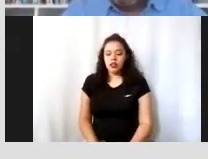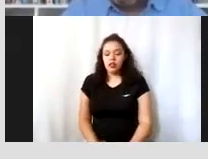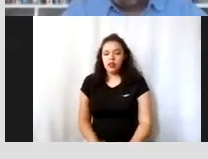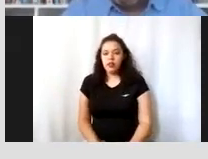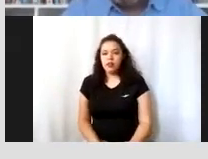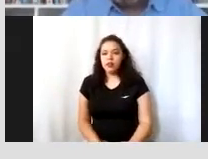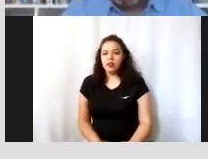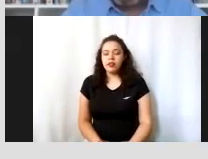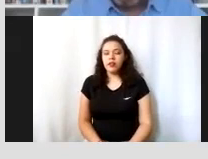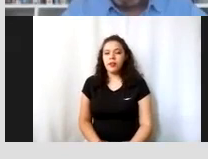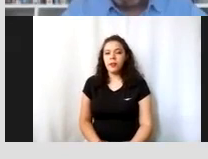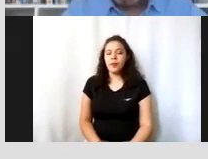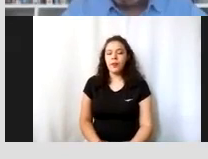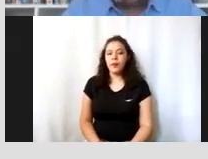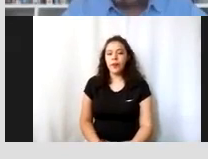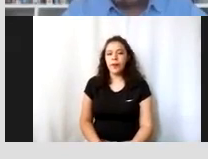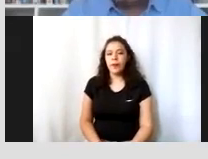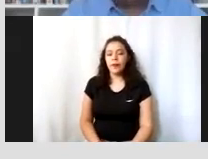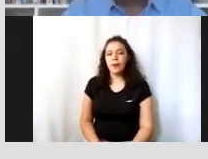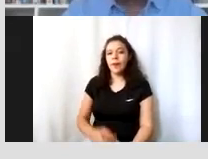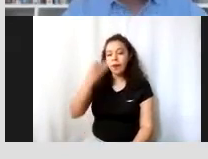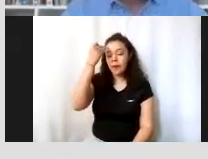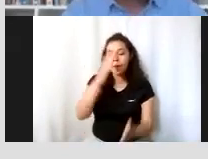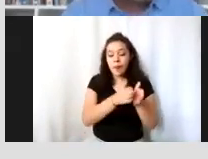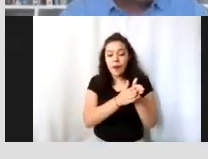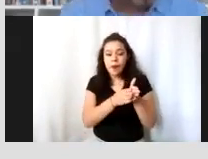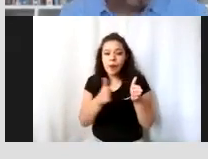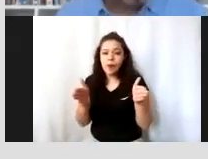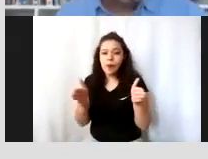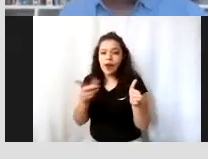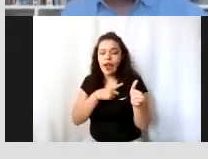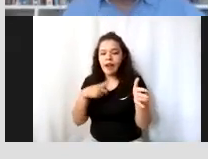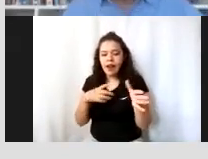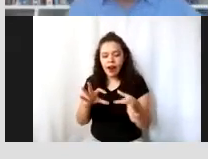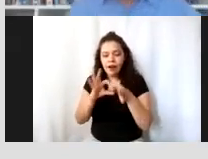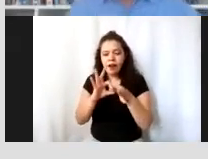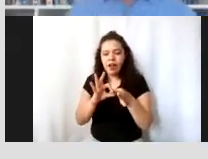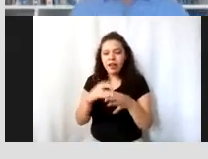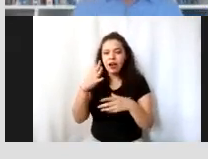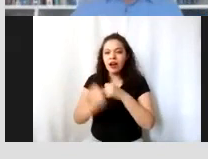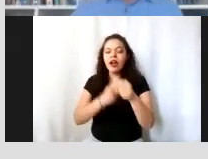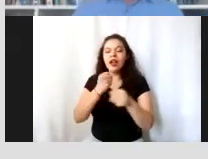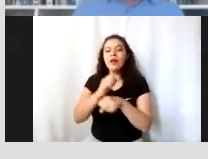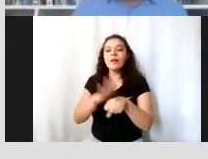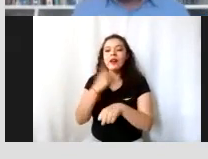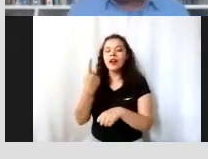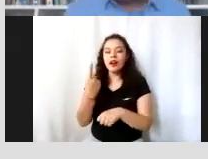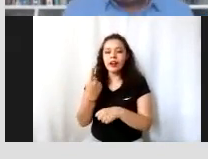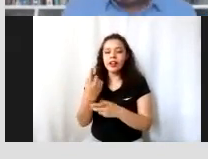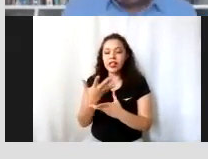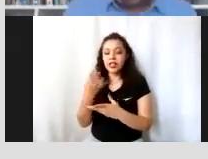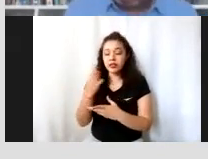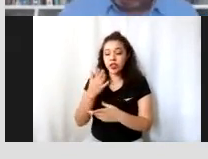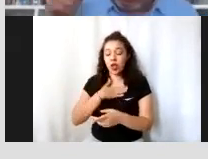El tiempo... debe de ser consistente. ¿Por qué 5 años? Ah, bueno, porque a lo mejor yo tengo a las personas